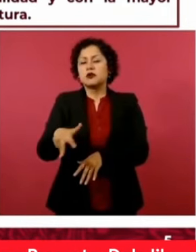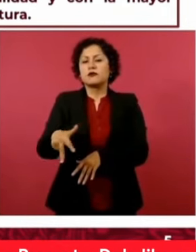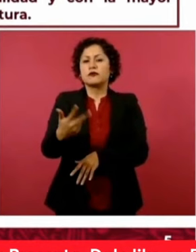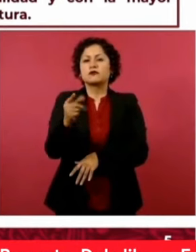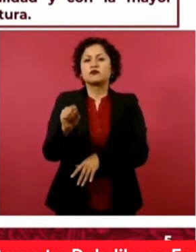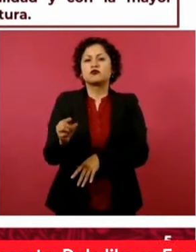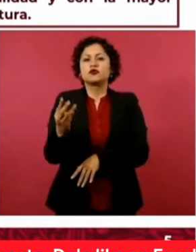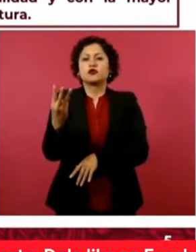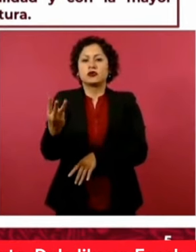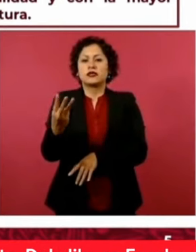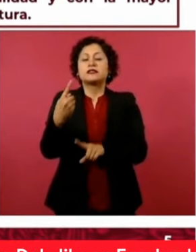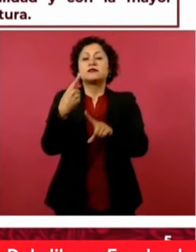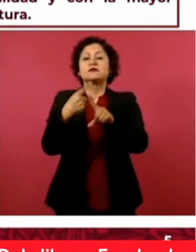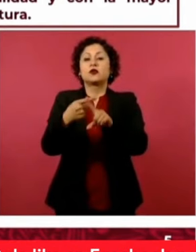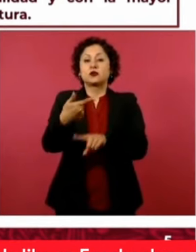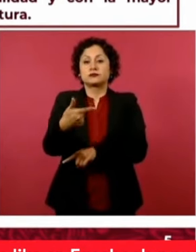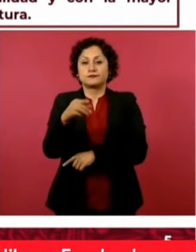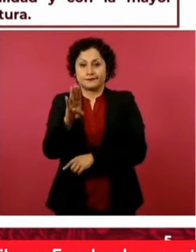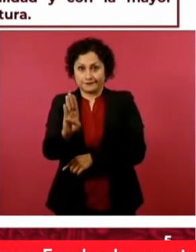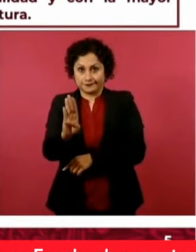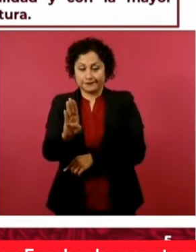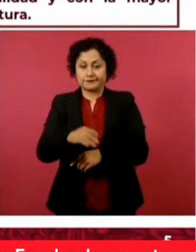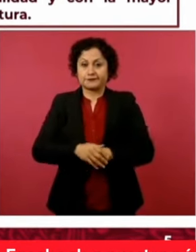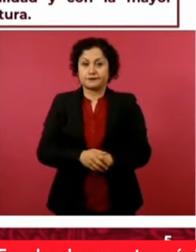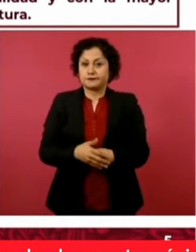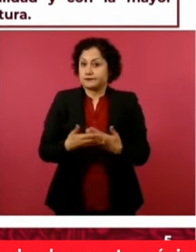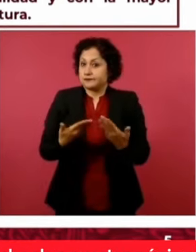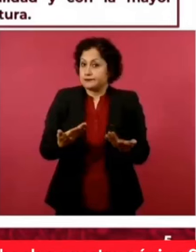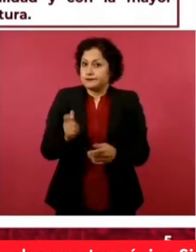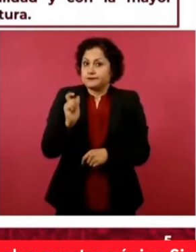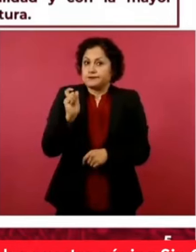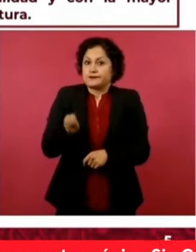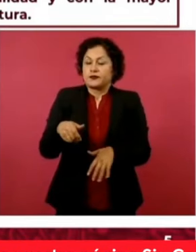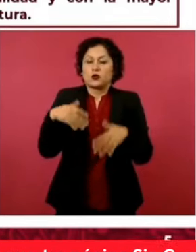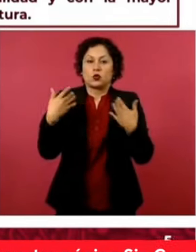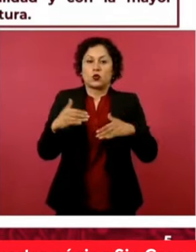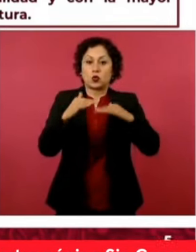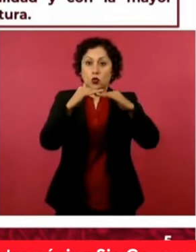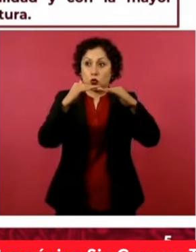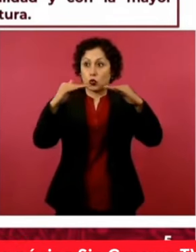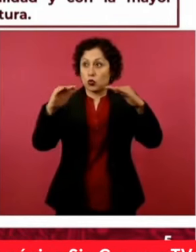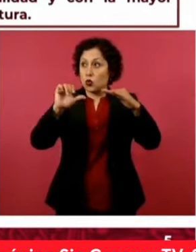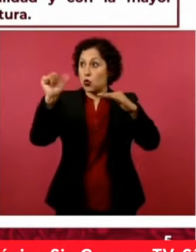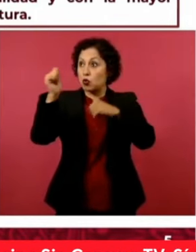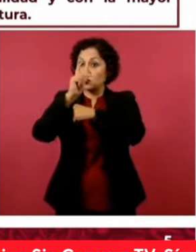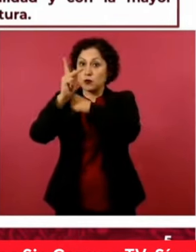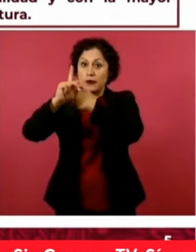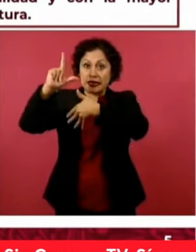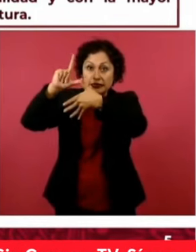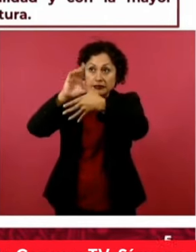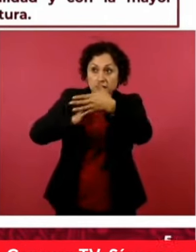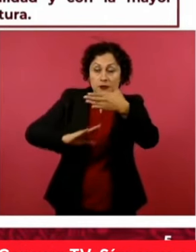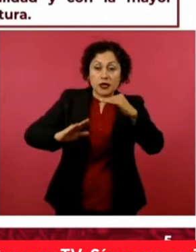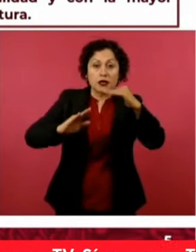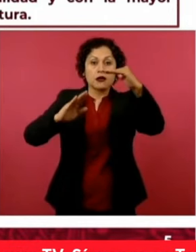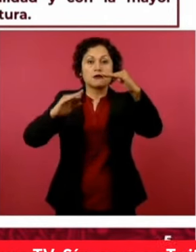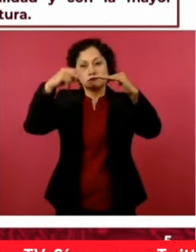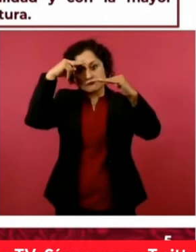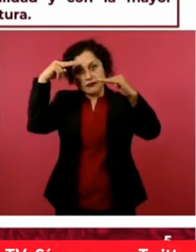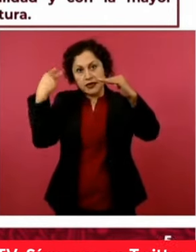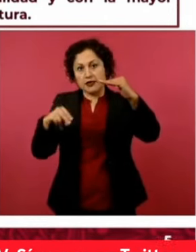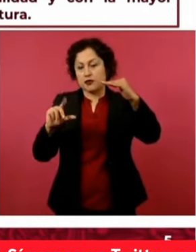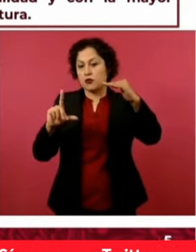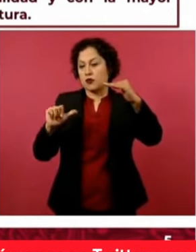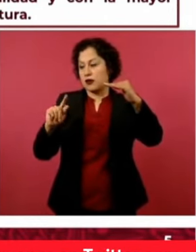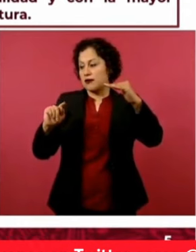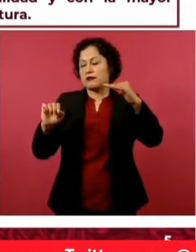13.3 pesos por gigabyte, lo que implica que estamos muy por debajo de la media de los países de Latinoamérica y, por supuesto,